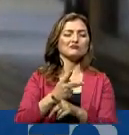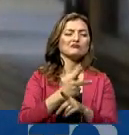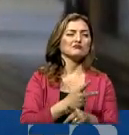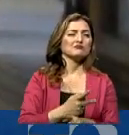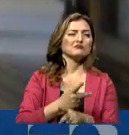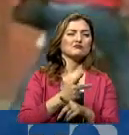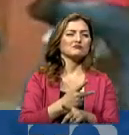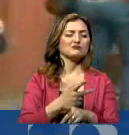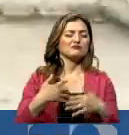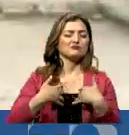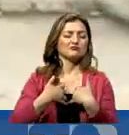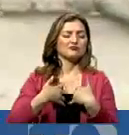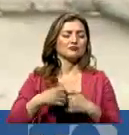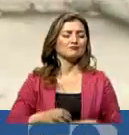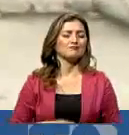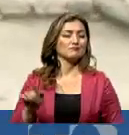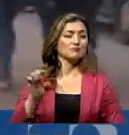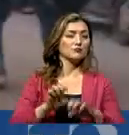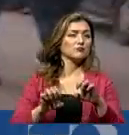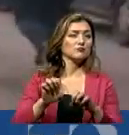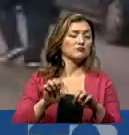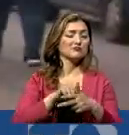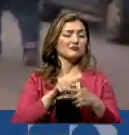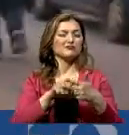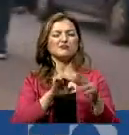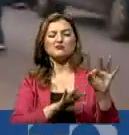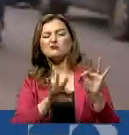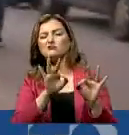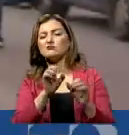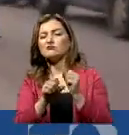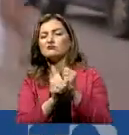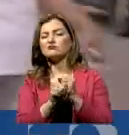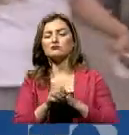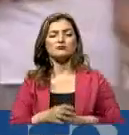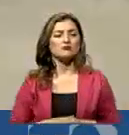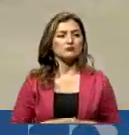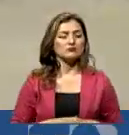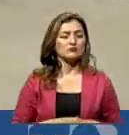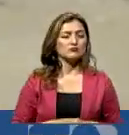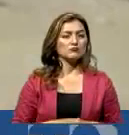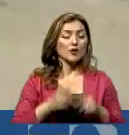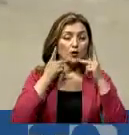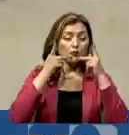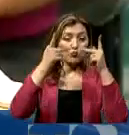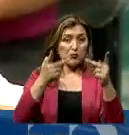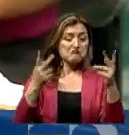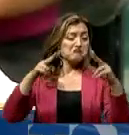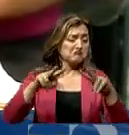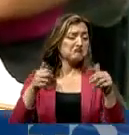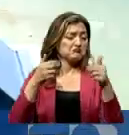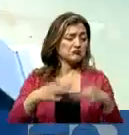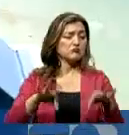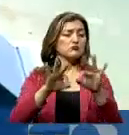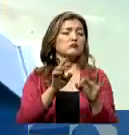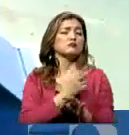la especie esta entidad evaluadora ejecuta dicha clasificación cada año pero las universidades públicas no se quedaron fuera